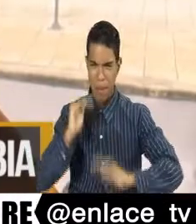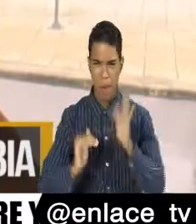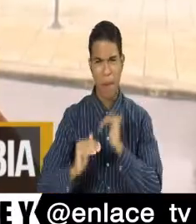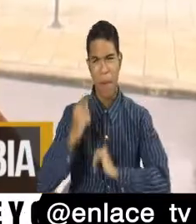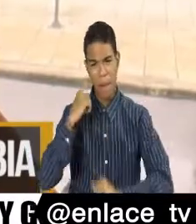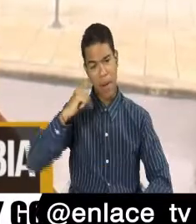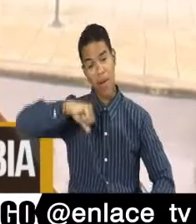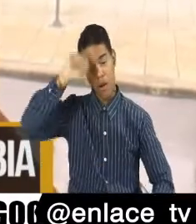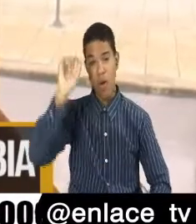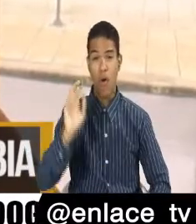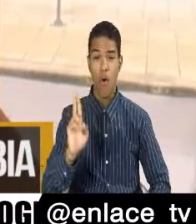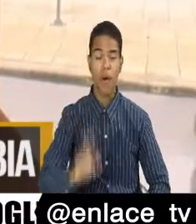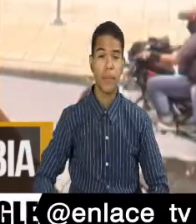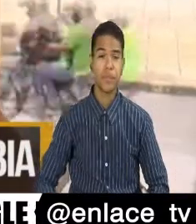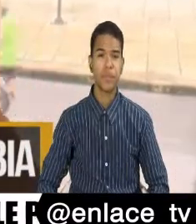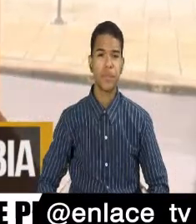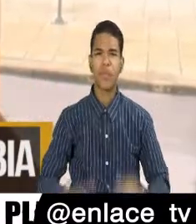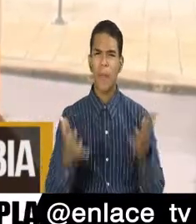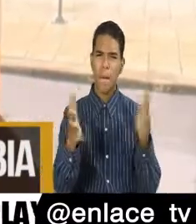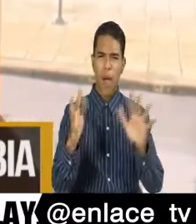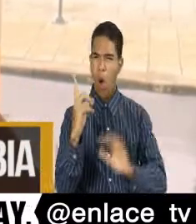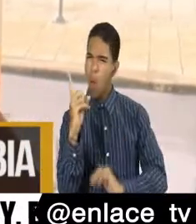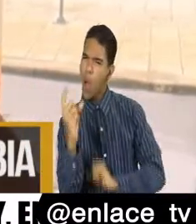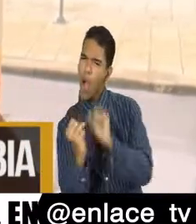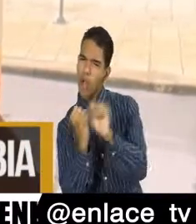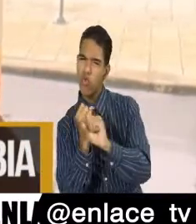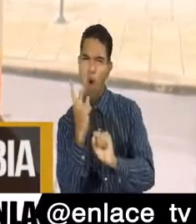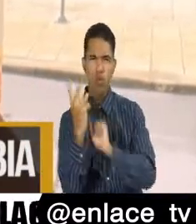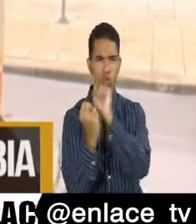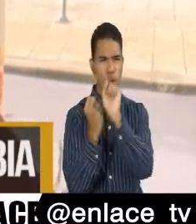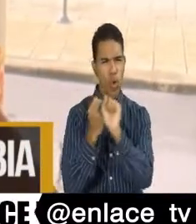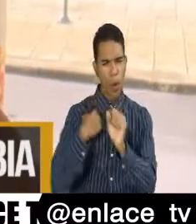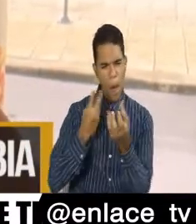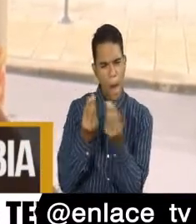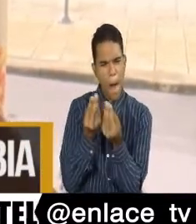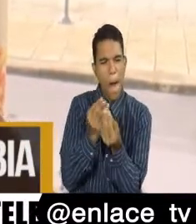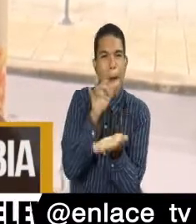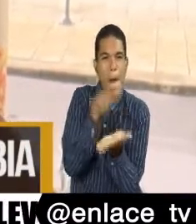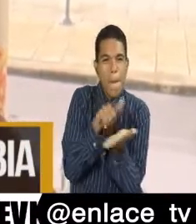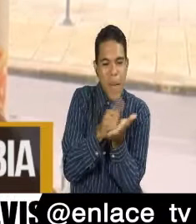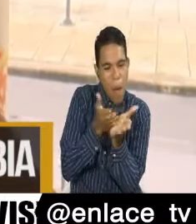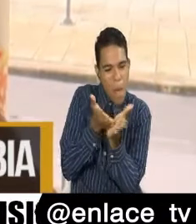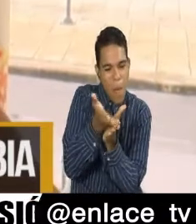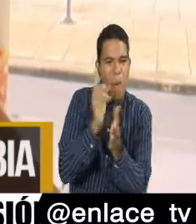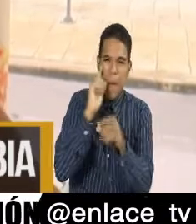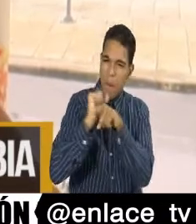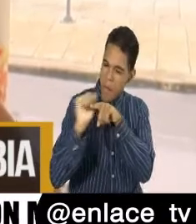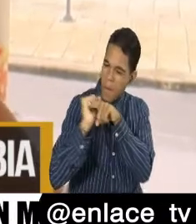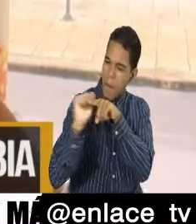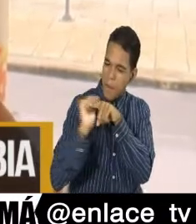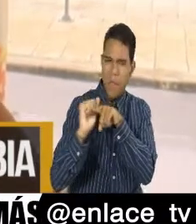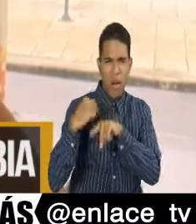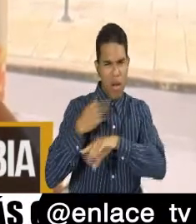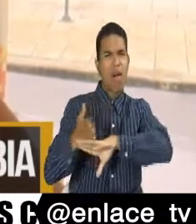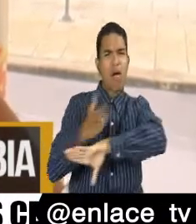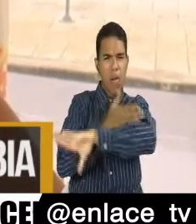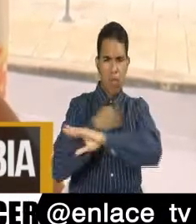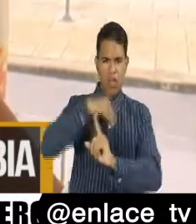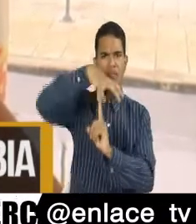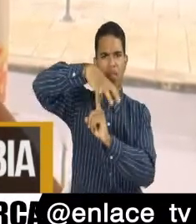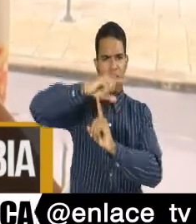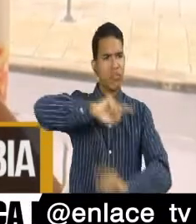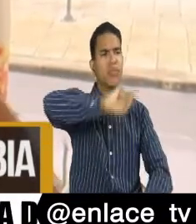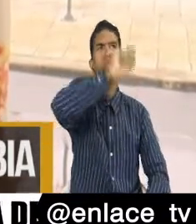más o menos un año o 2 años, lleva el grupo. Ya hemos estado participando en varios festivales